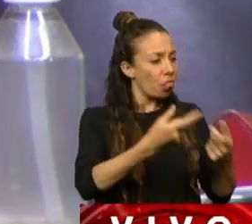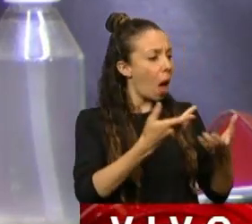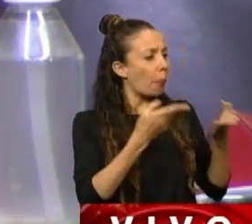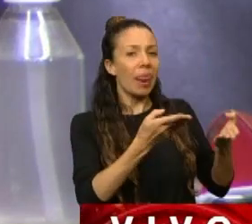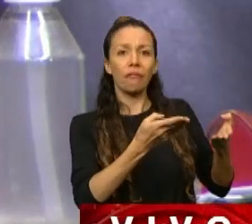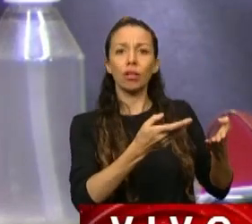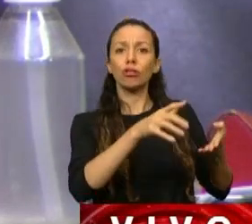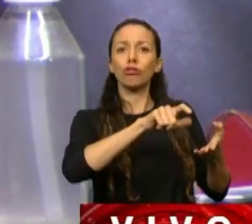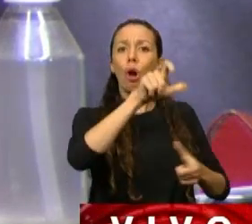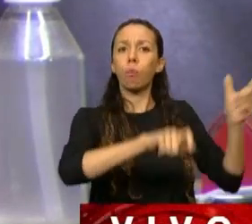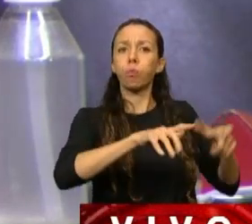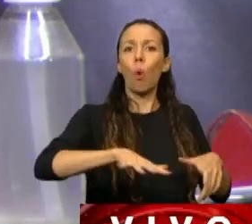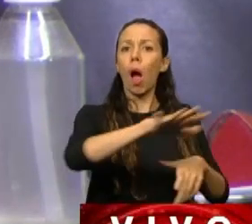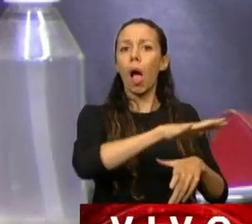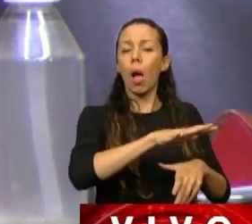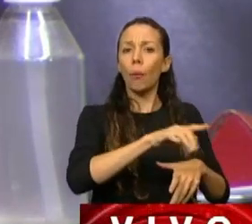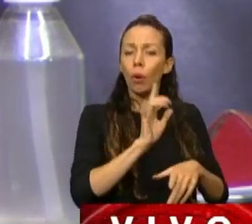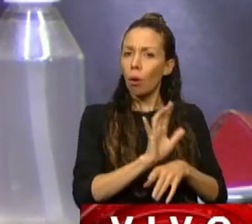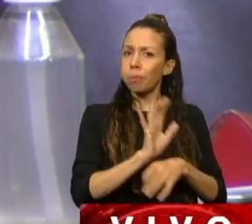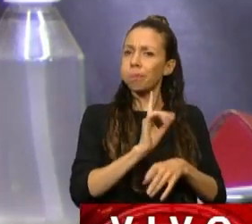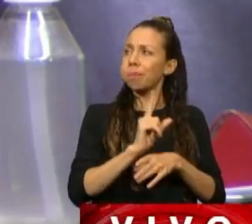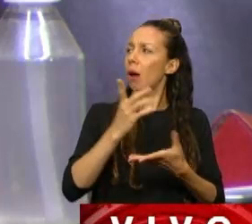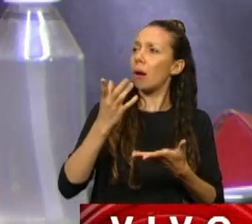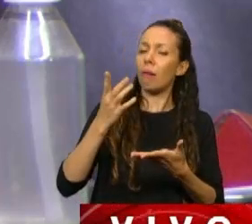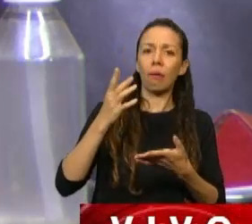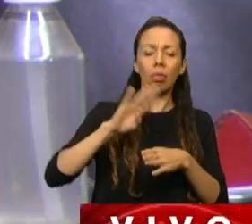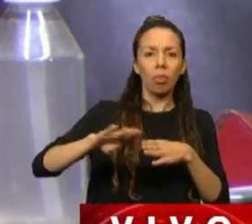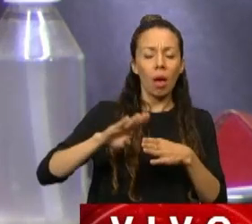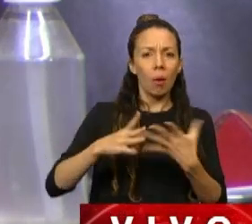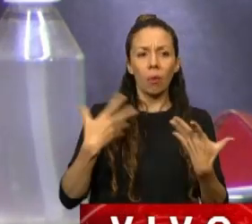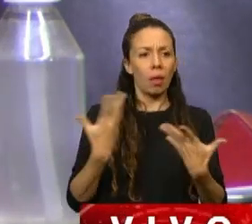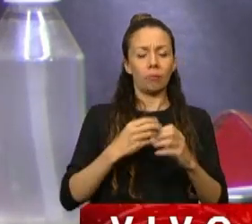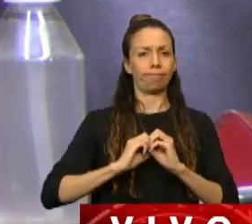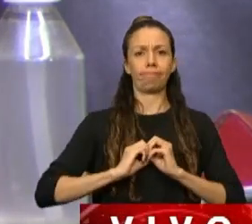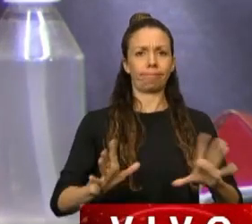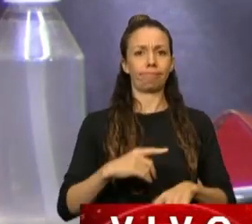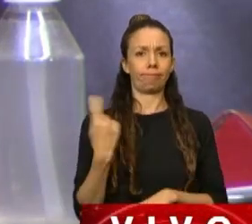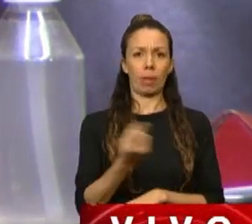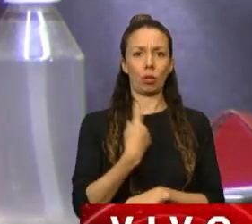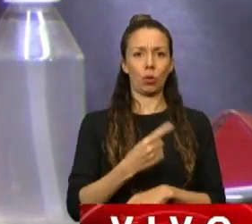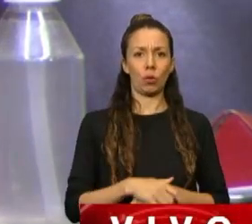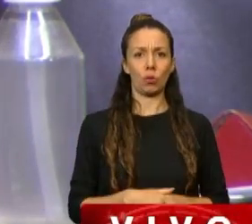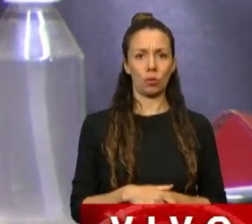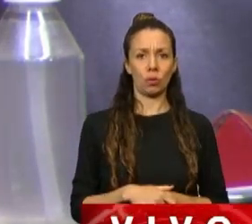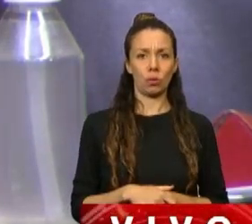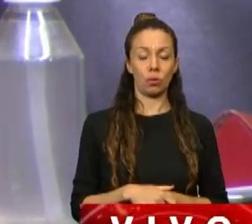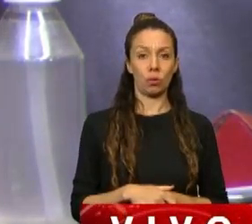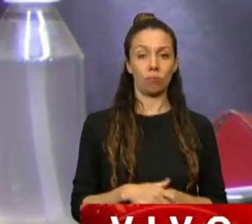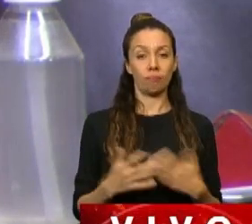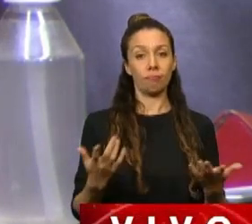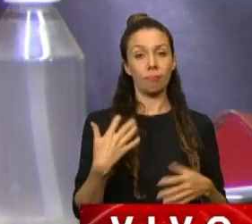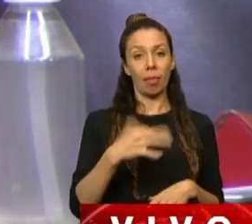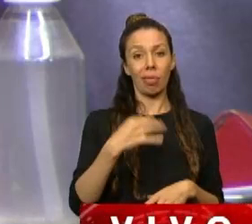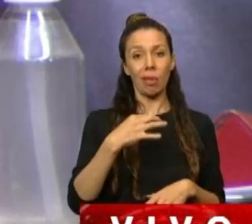transforma en una deuda odiosa entonces debemos o debe tenerse en cuenta lo que los tratados